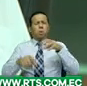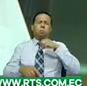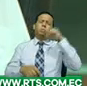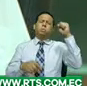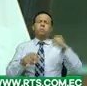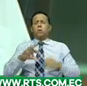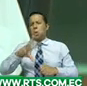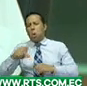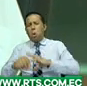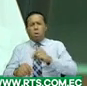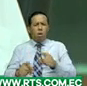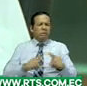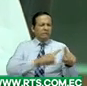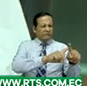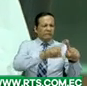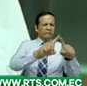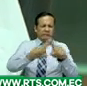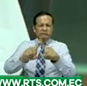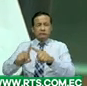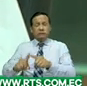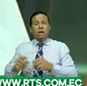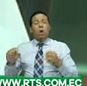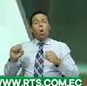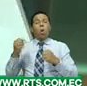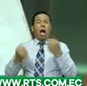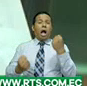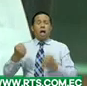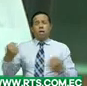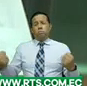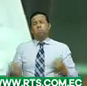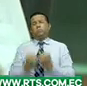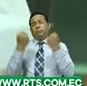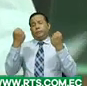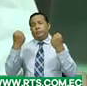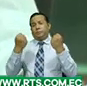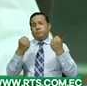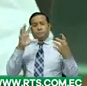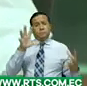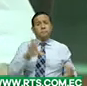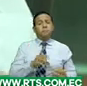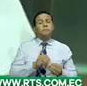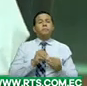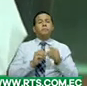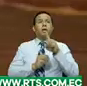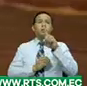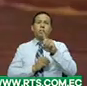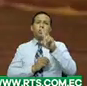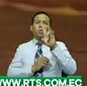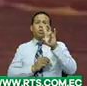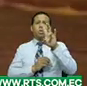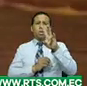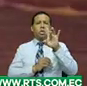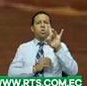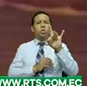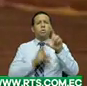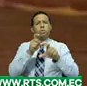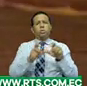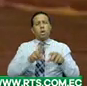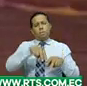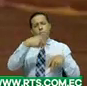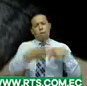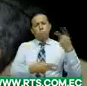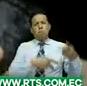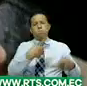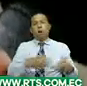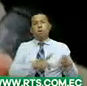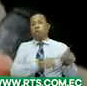y 13 por accidentes de tránsito, y tuvimos 178 heridos. La cifra de fallecidos para este carnaval, mientras